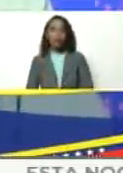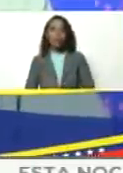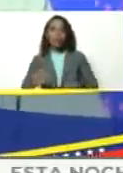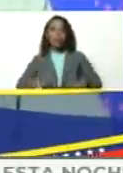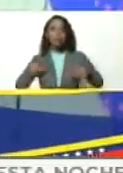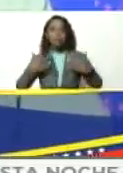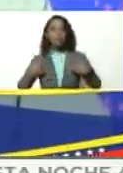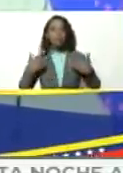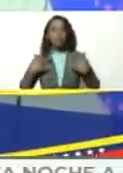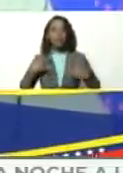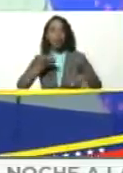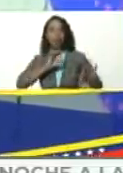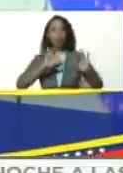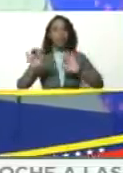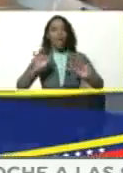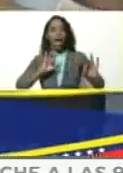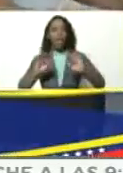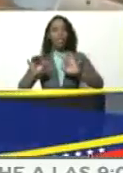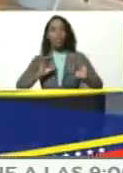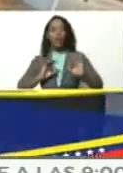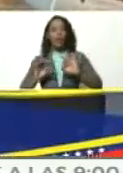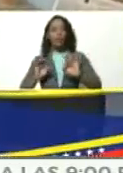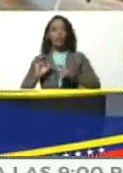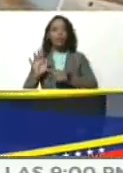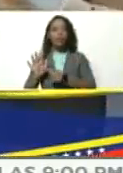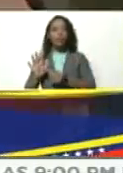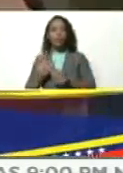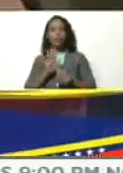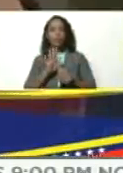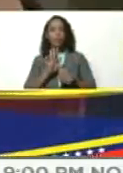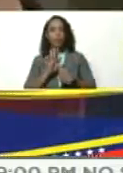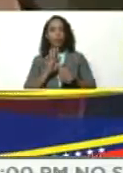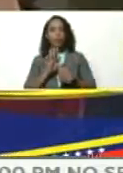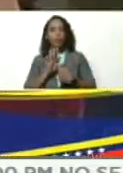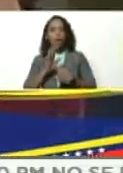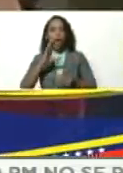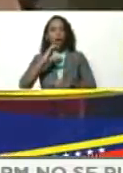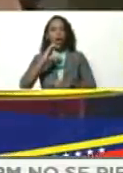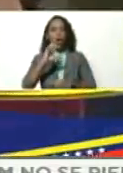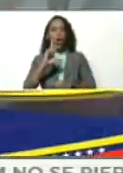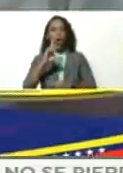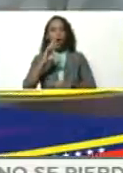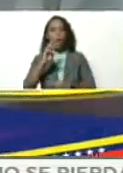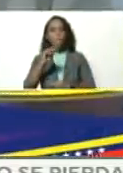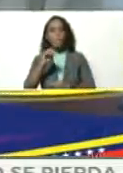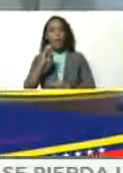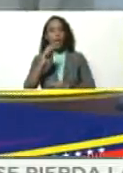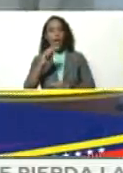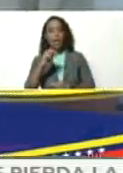Disfrutamos de una obra teatral, La Colmenita, de La Colmenita.